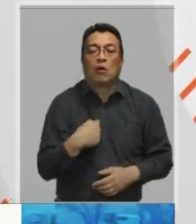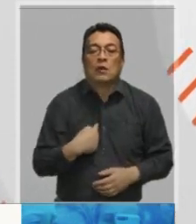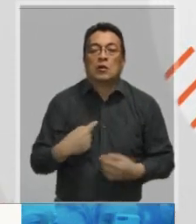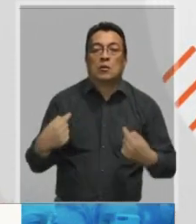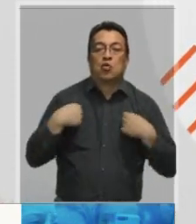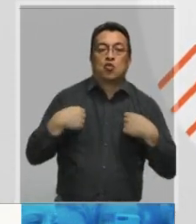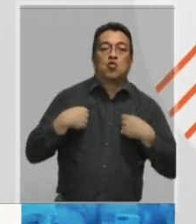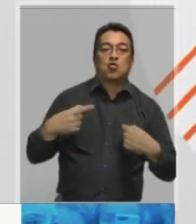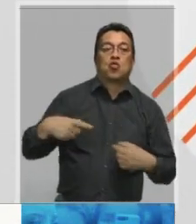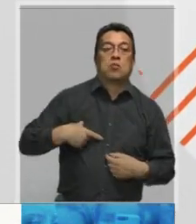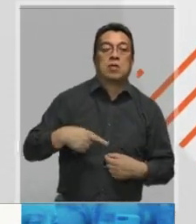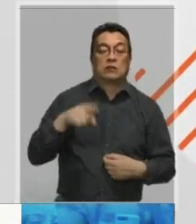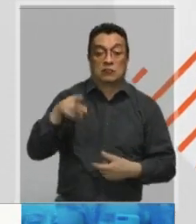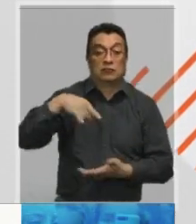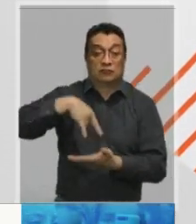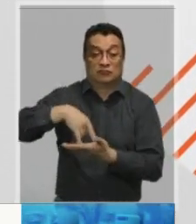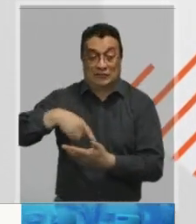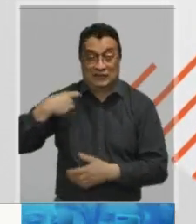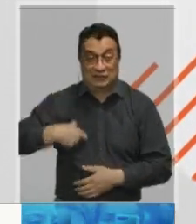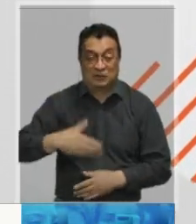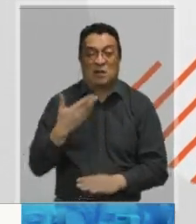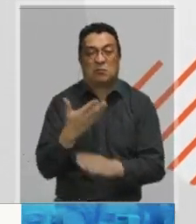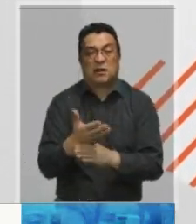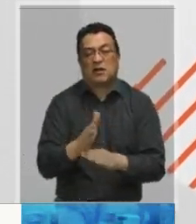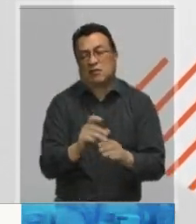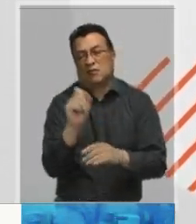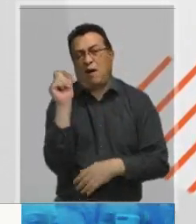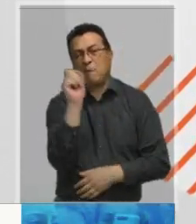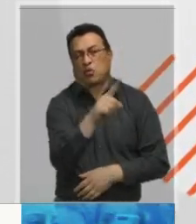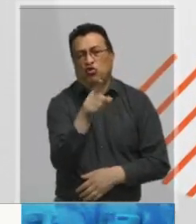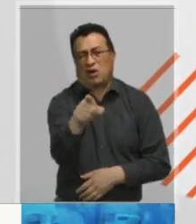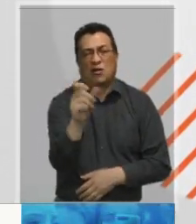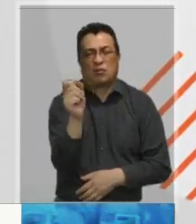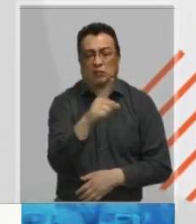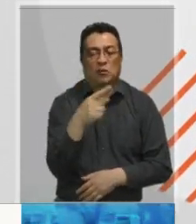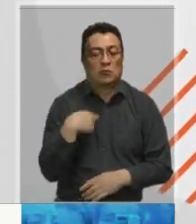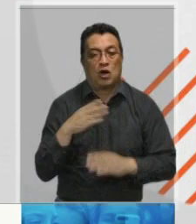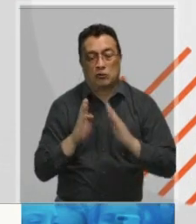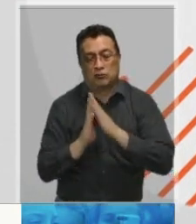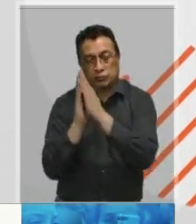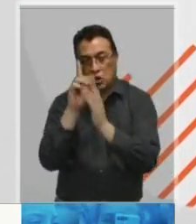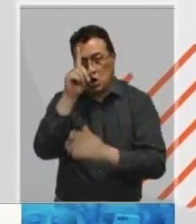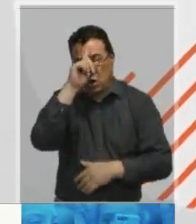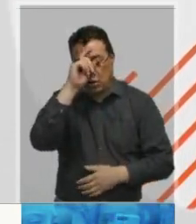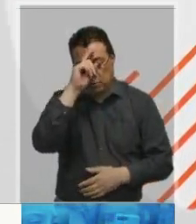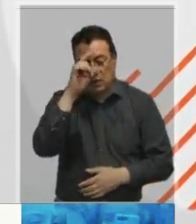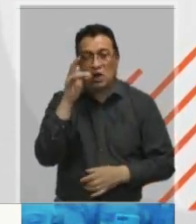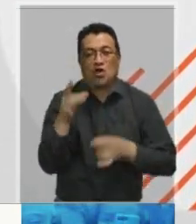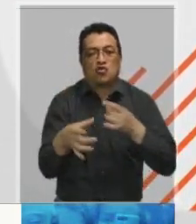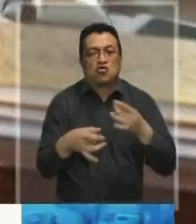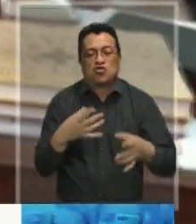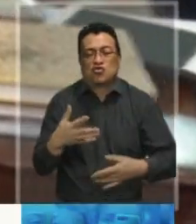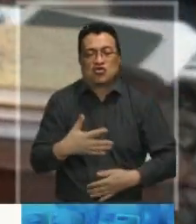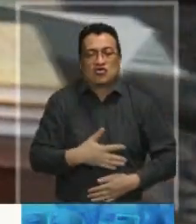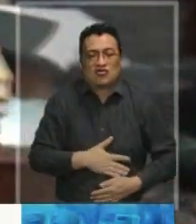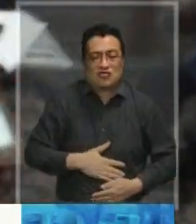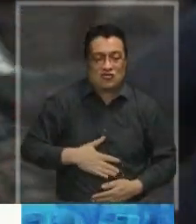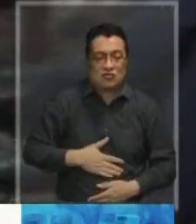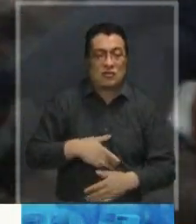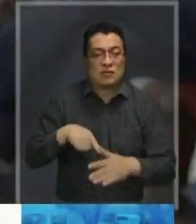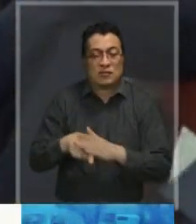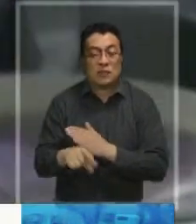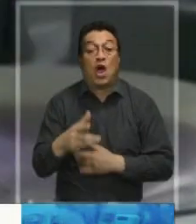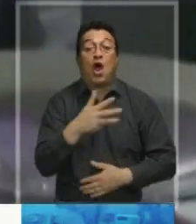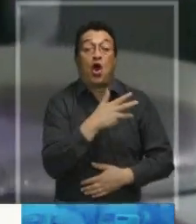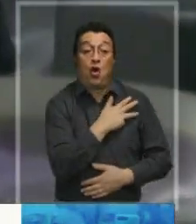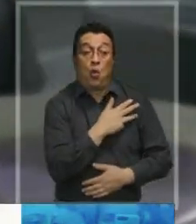Congresistas estadounidenses pidieron su expulsión unas horas antes de que fuera hospitalizado por fuertes dolores abdominales, mientras Lula